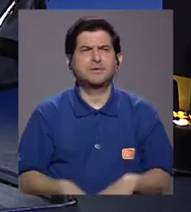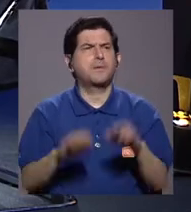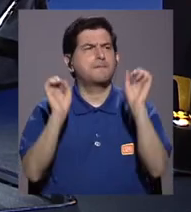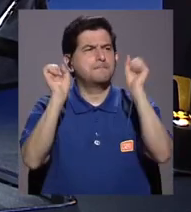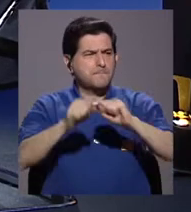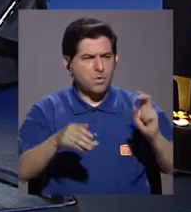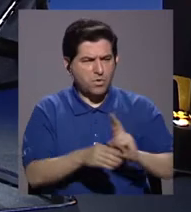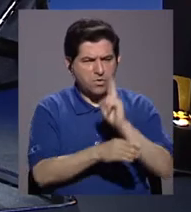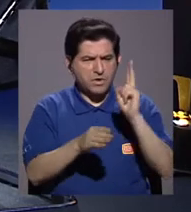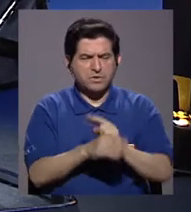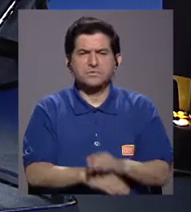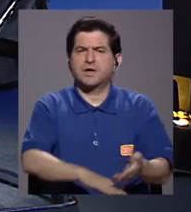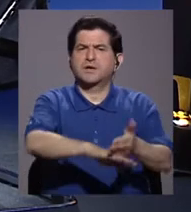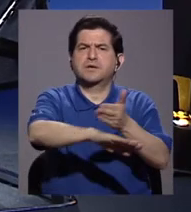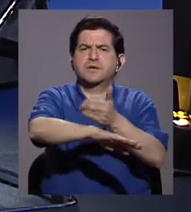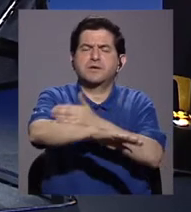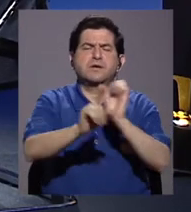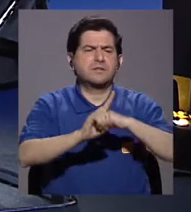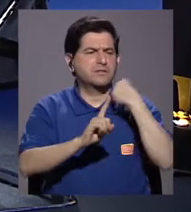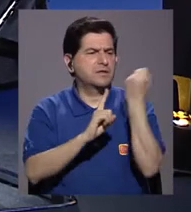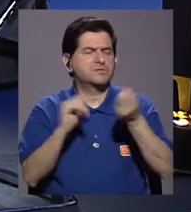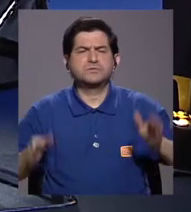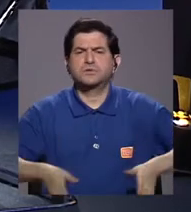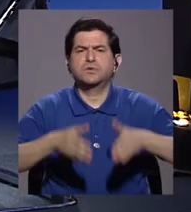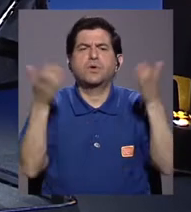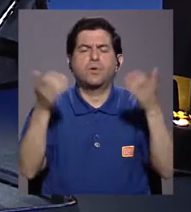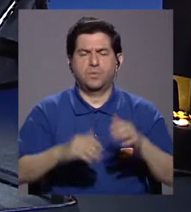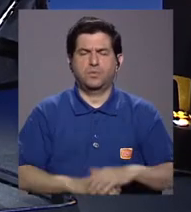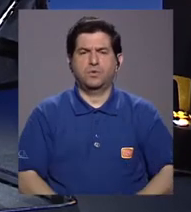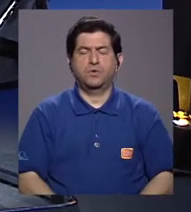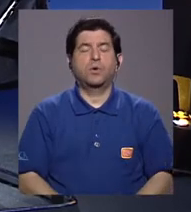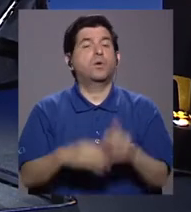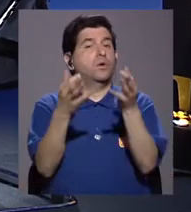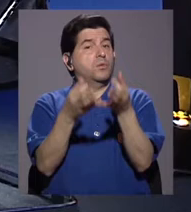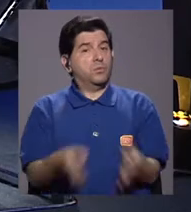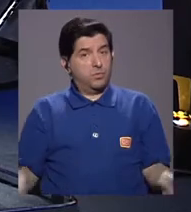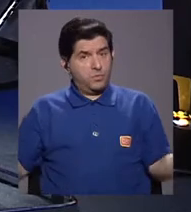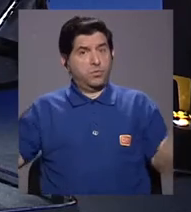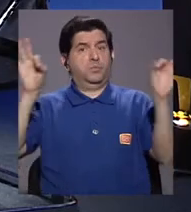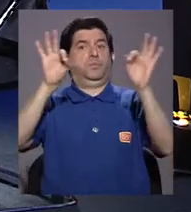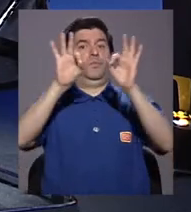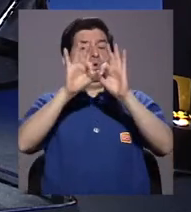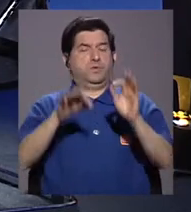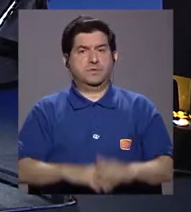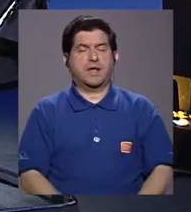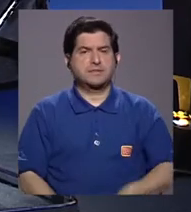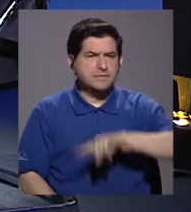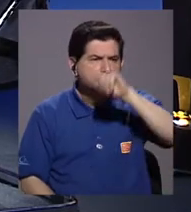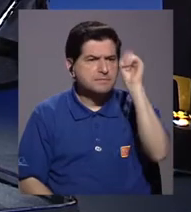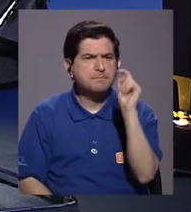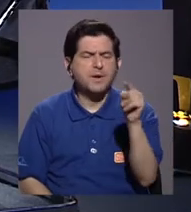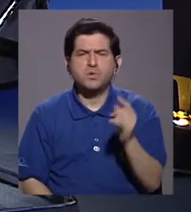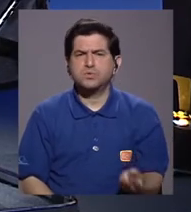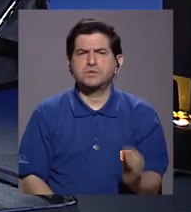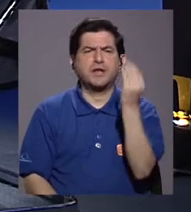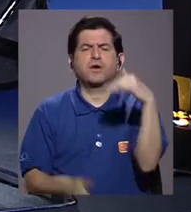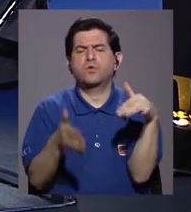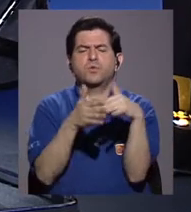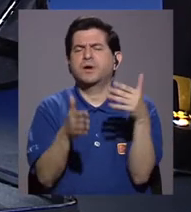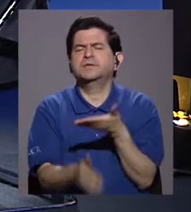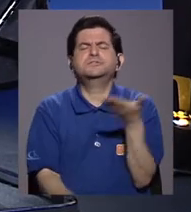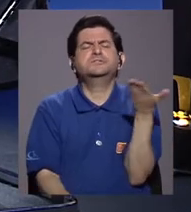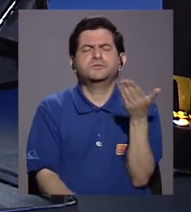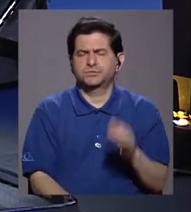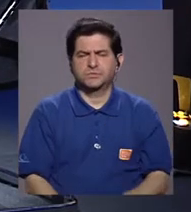cómo se pudiera usar para el mejoramiento de la sociedad es importante ahora que si usted le pregunta a un